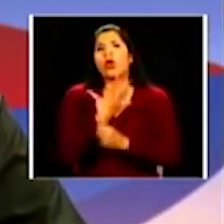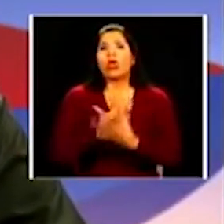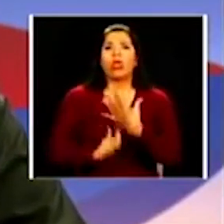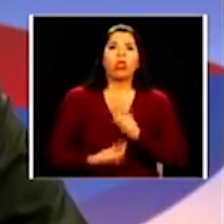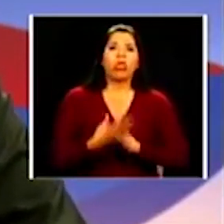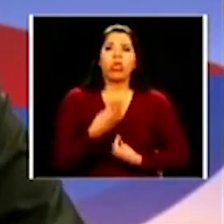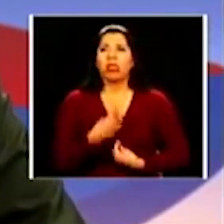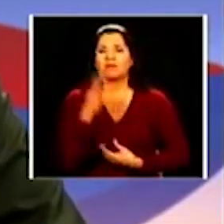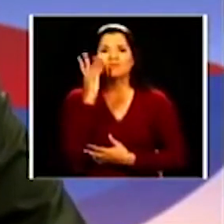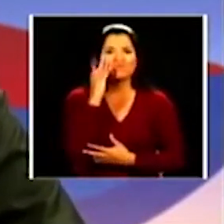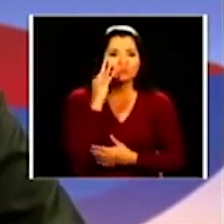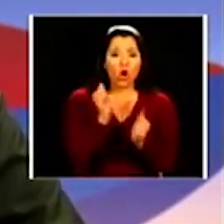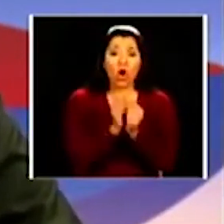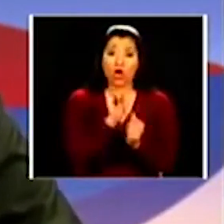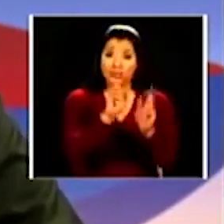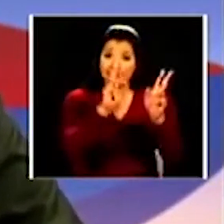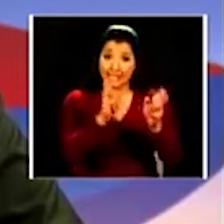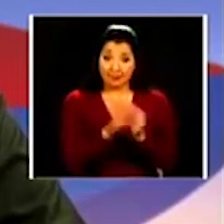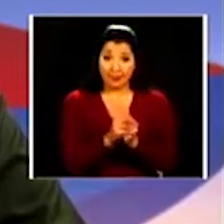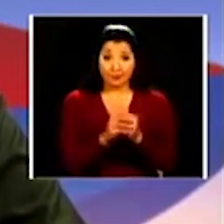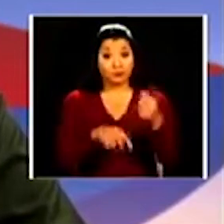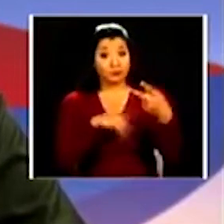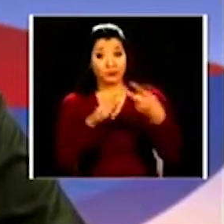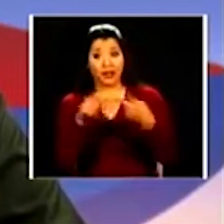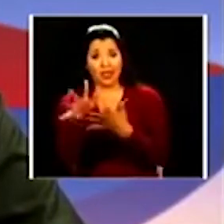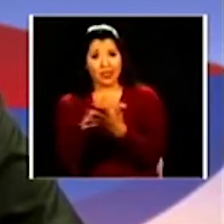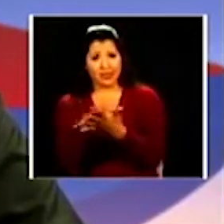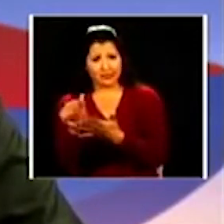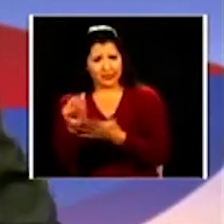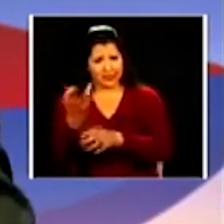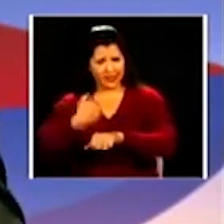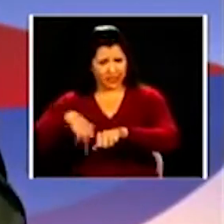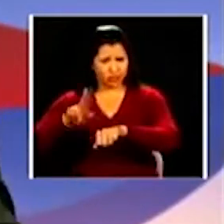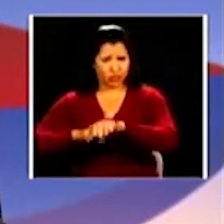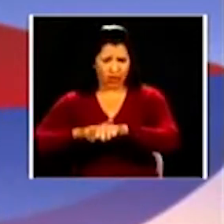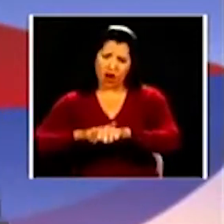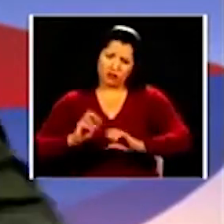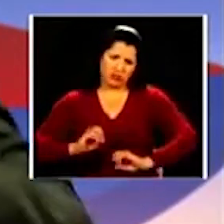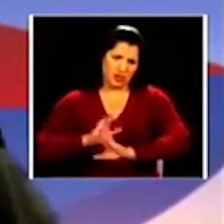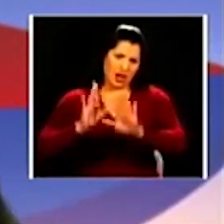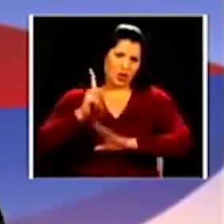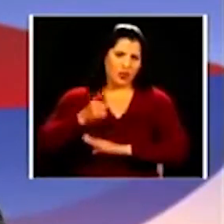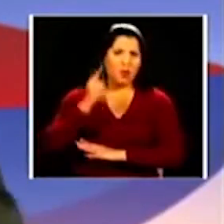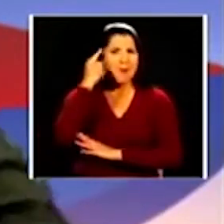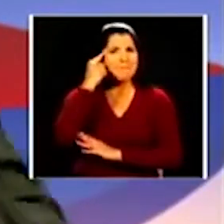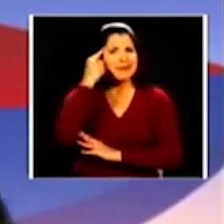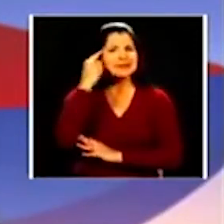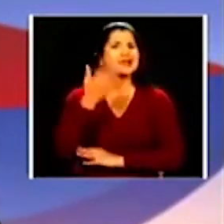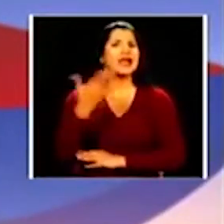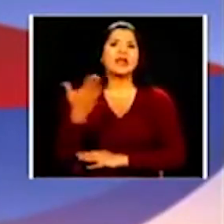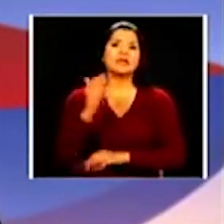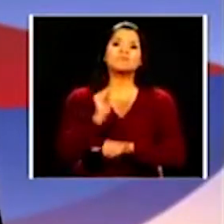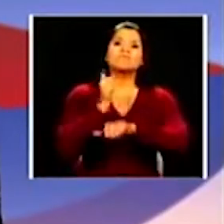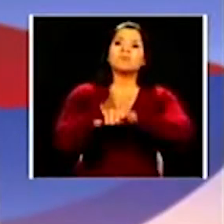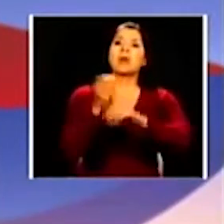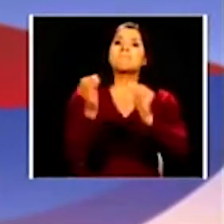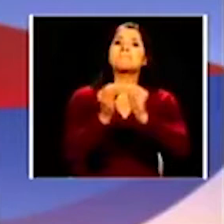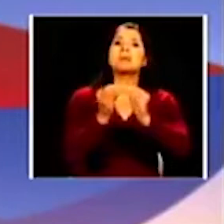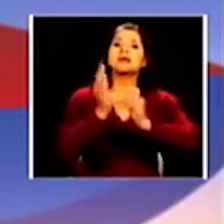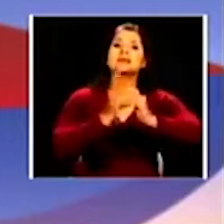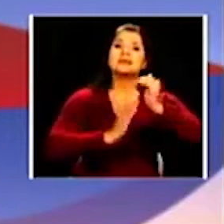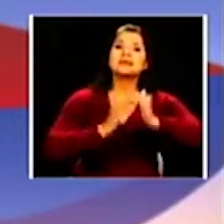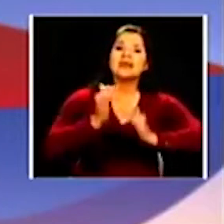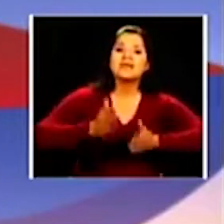ese tema. Y cuando hablamos de desastres naturales, por supuesto que tenemos que pensar en creación de infraestructura pensada para